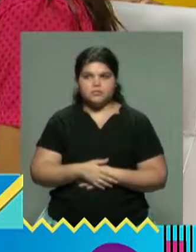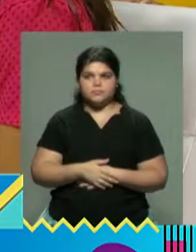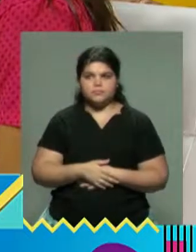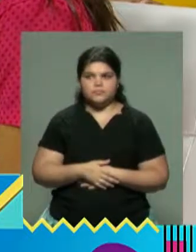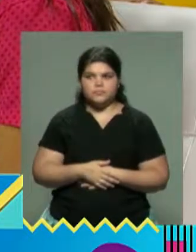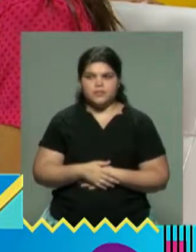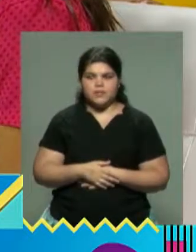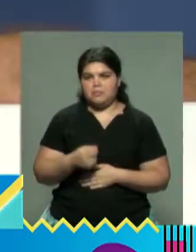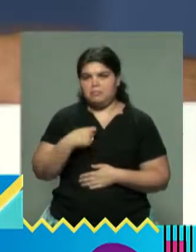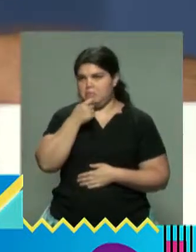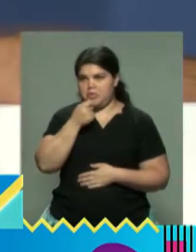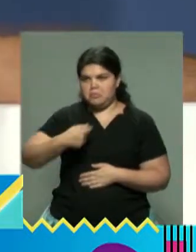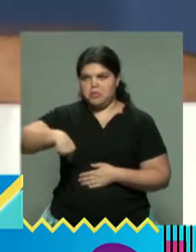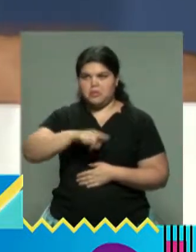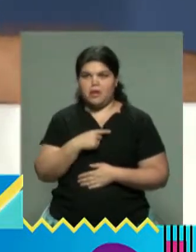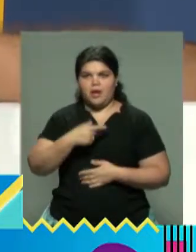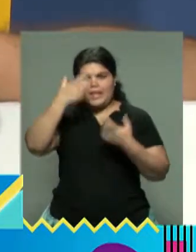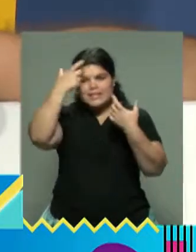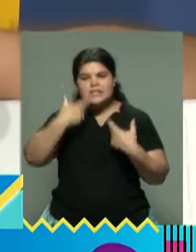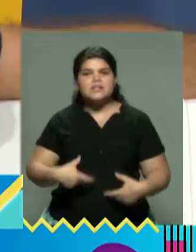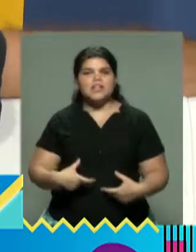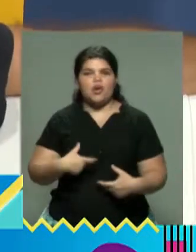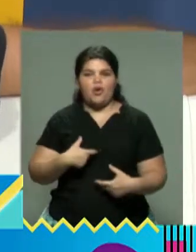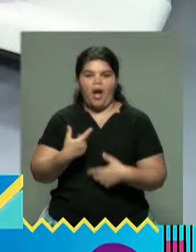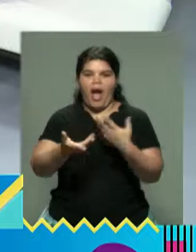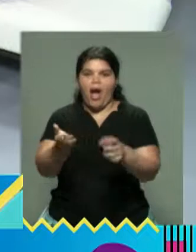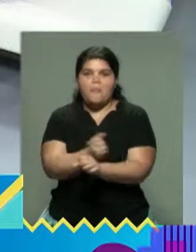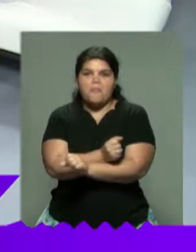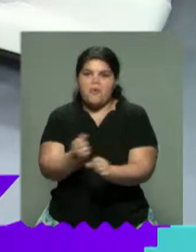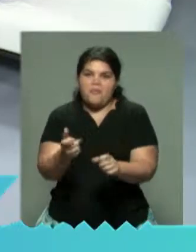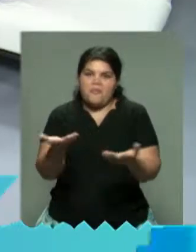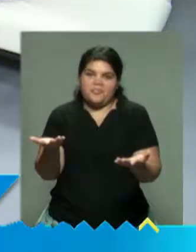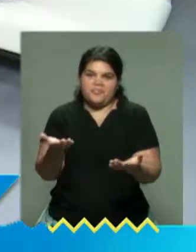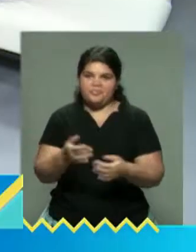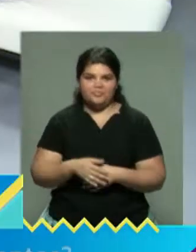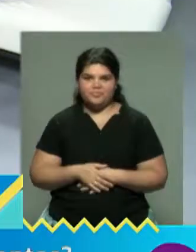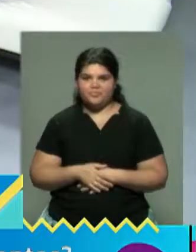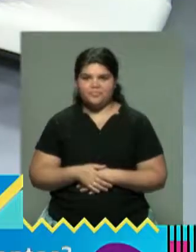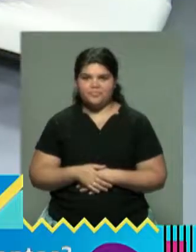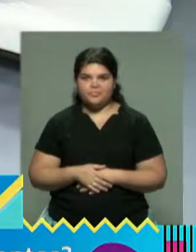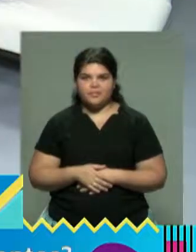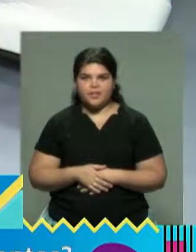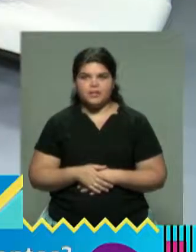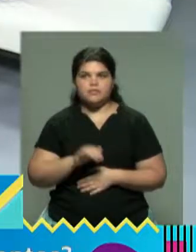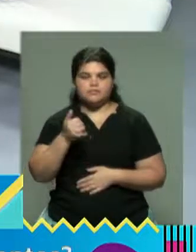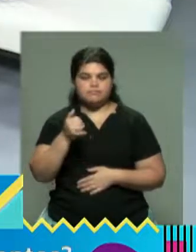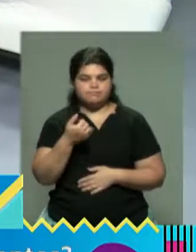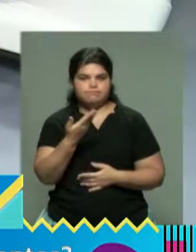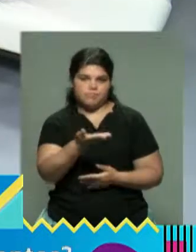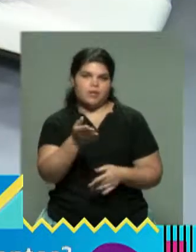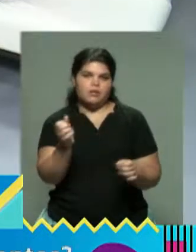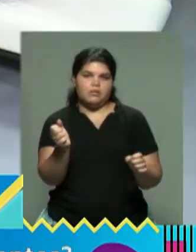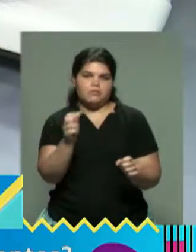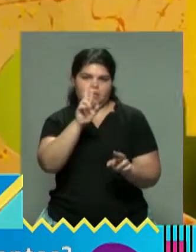por el caso nuestro, no pasamos un psicofísico. Así que es muy simple. Sí, pero es real, o